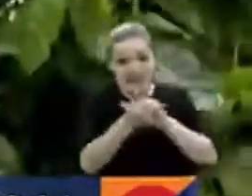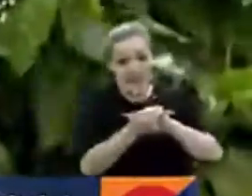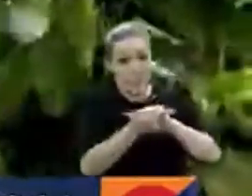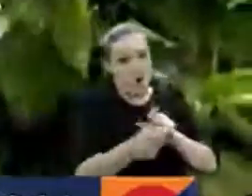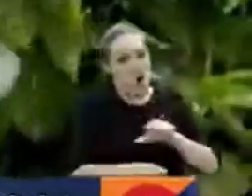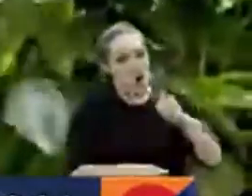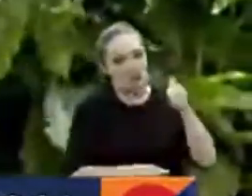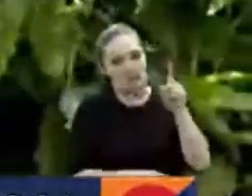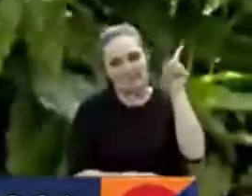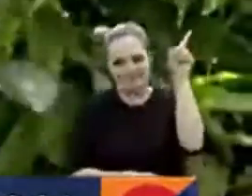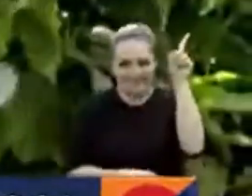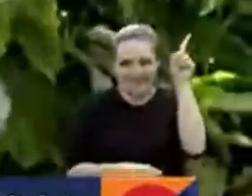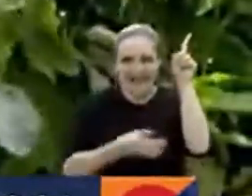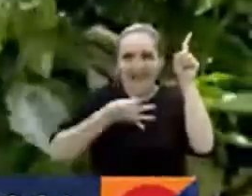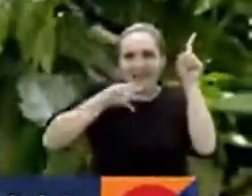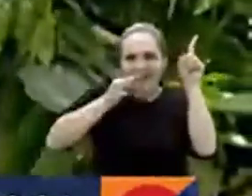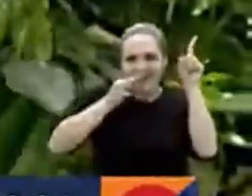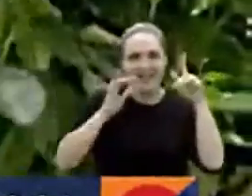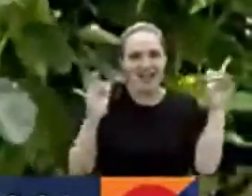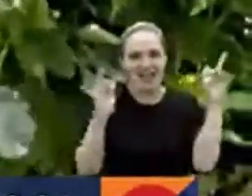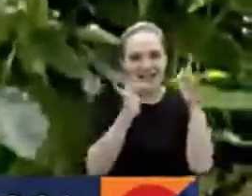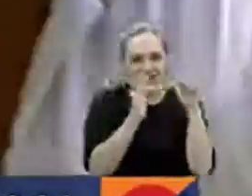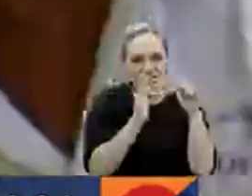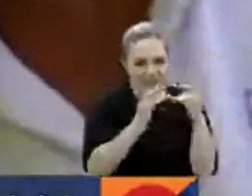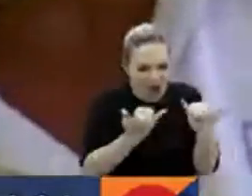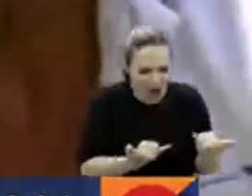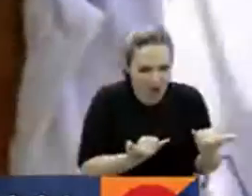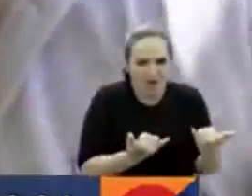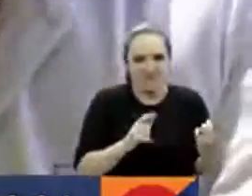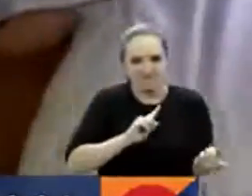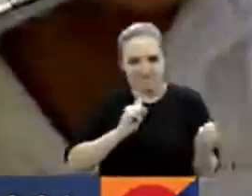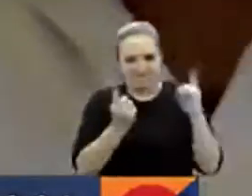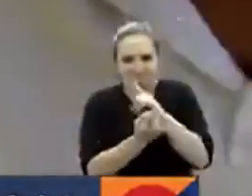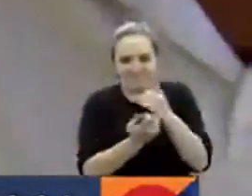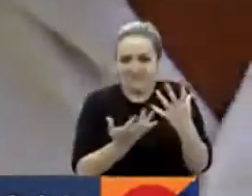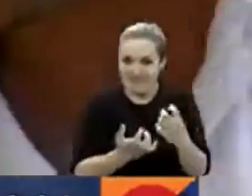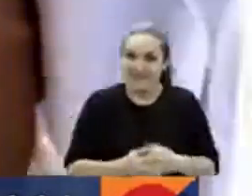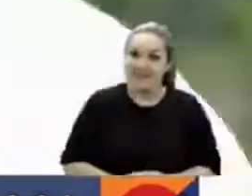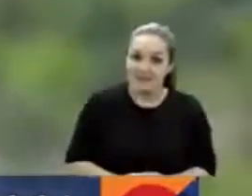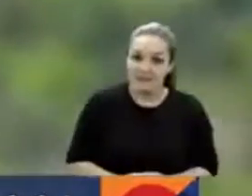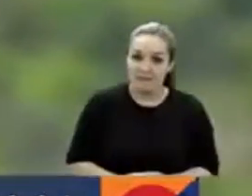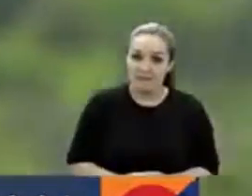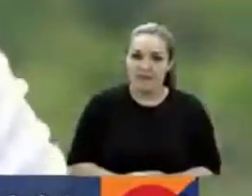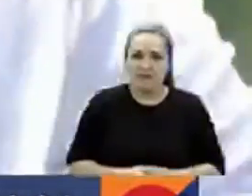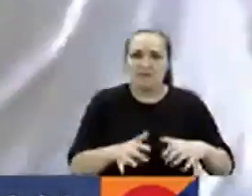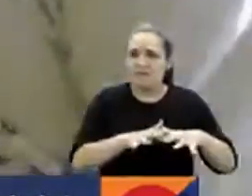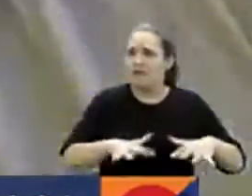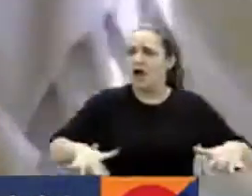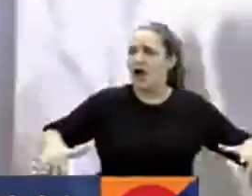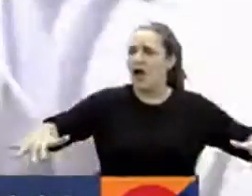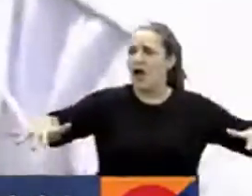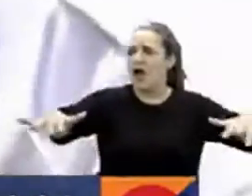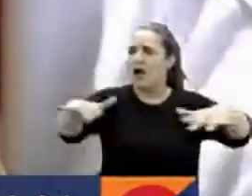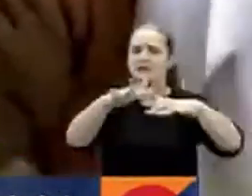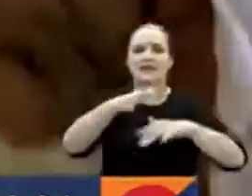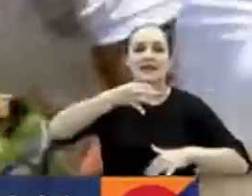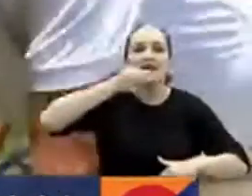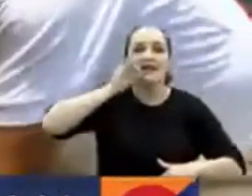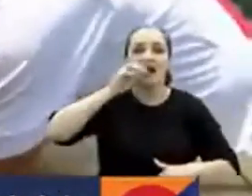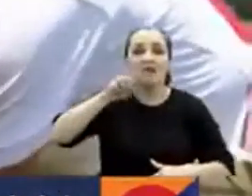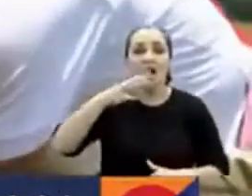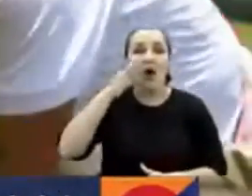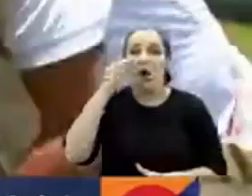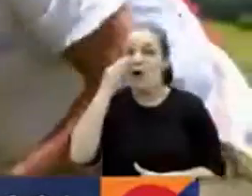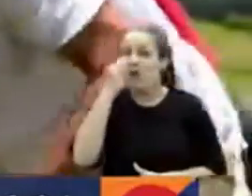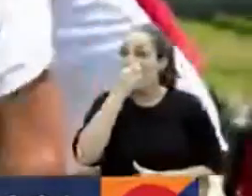volvemos a utilizar en el campo. Entre el espeso plantío de café se asoma Carmito, un hombre de ojos claros